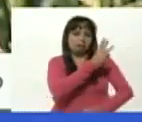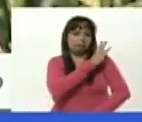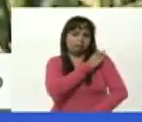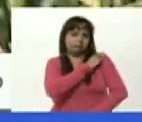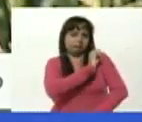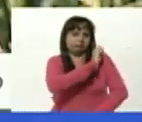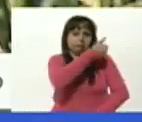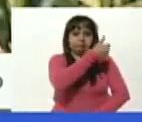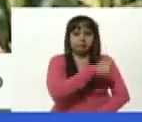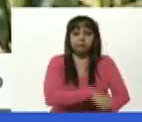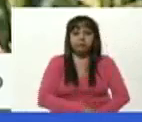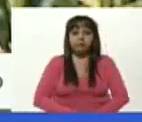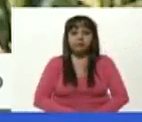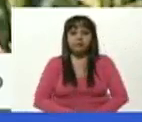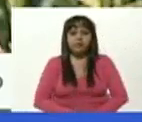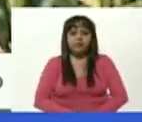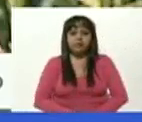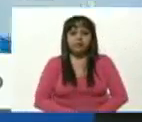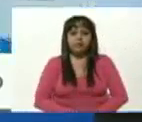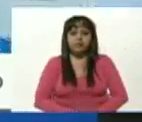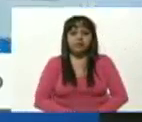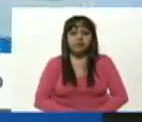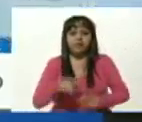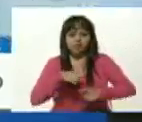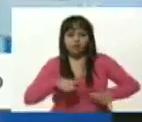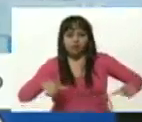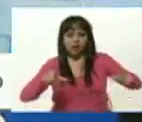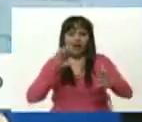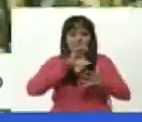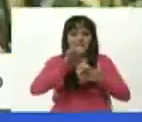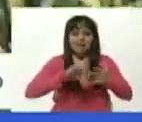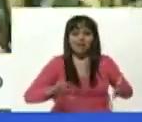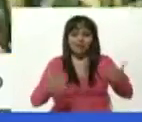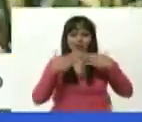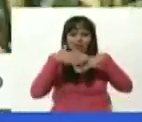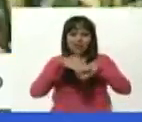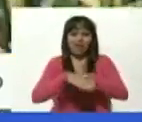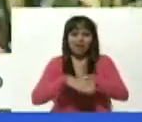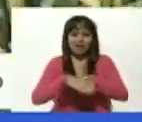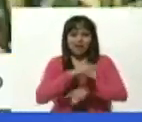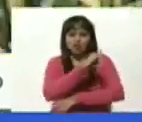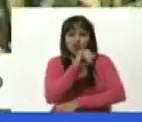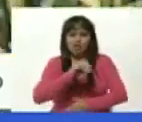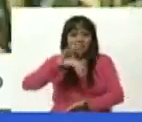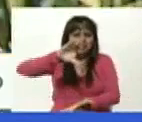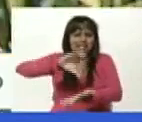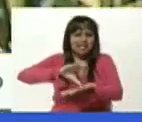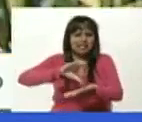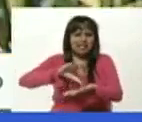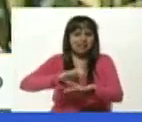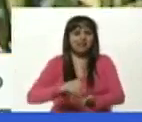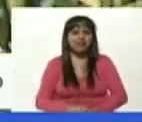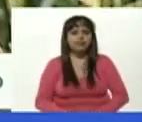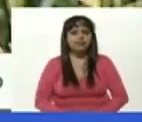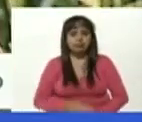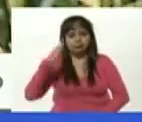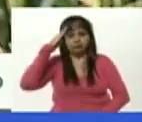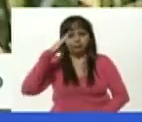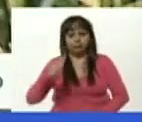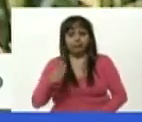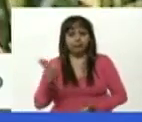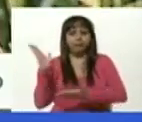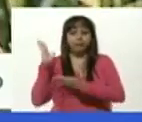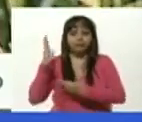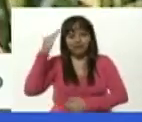estratégica integral de la zona central, mayor general Murga Batista. Murga Batista,